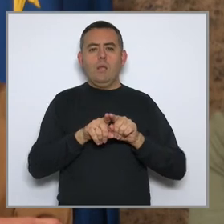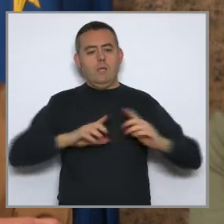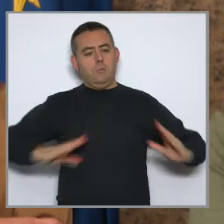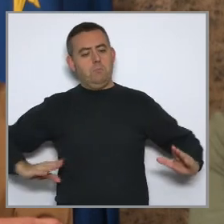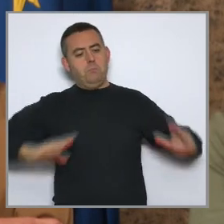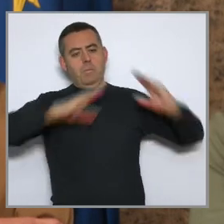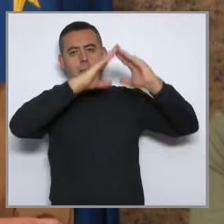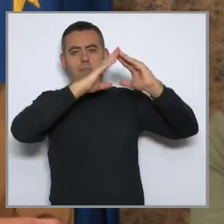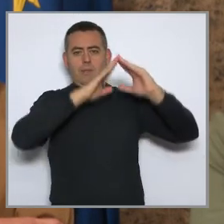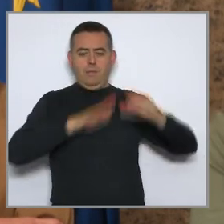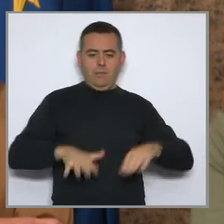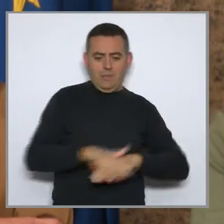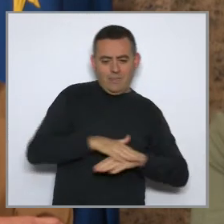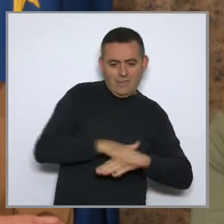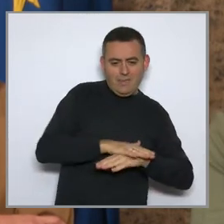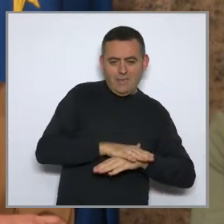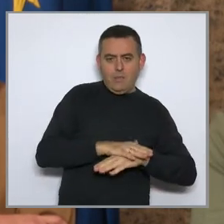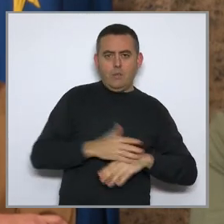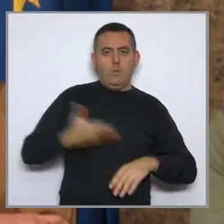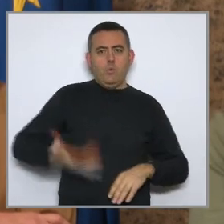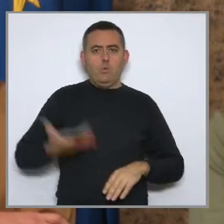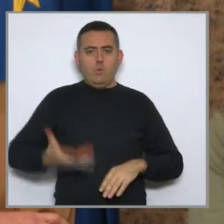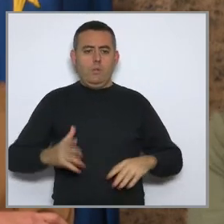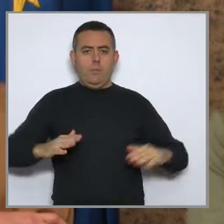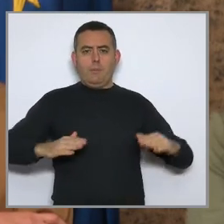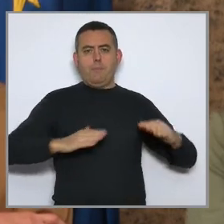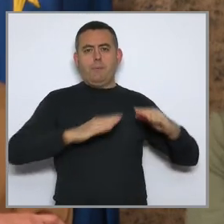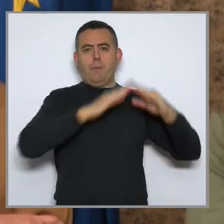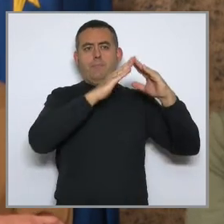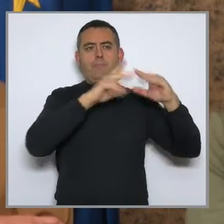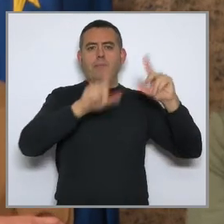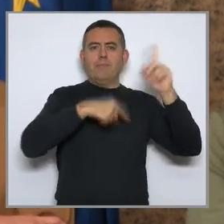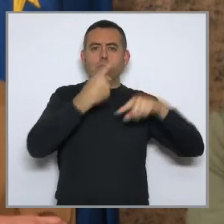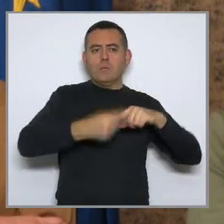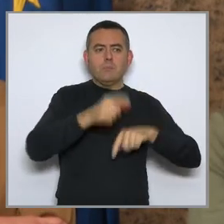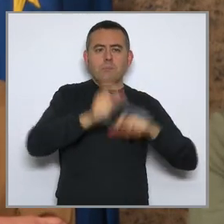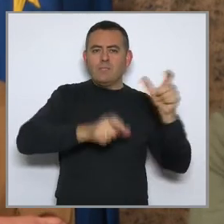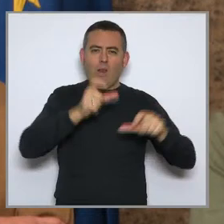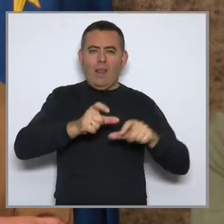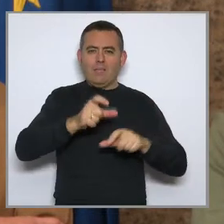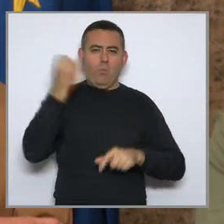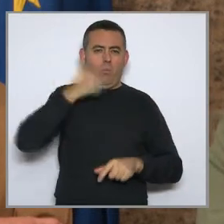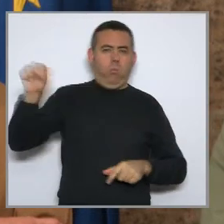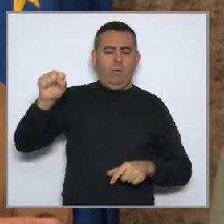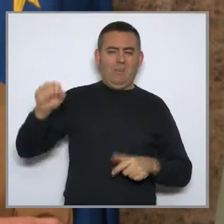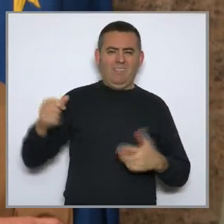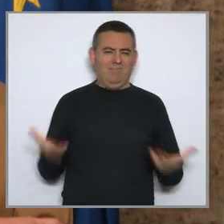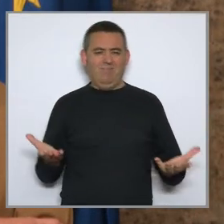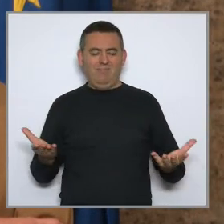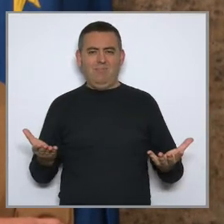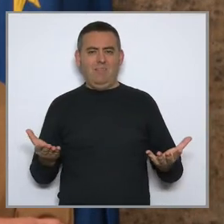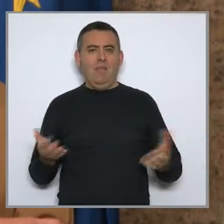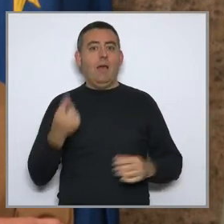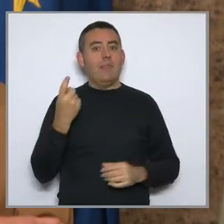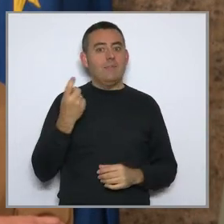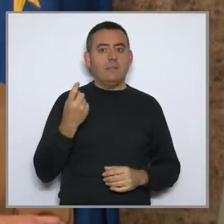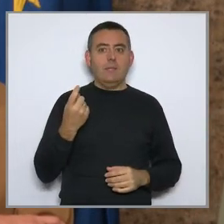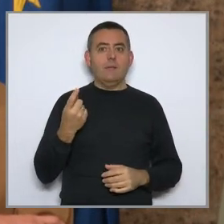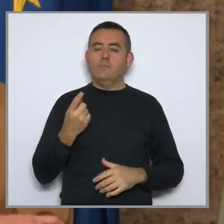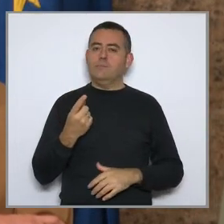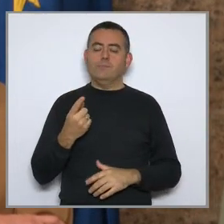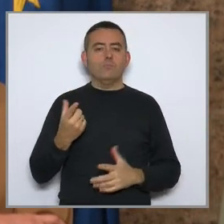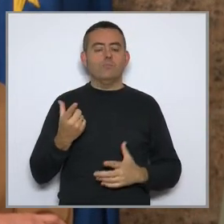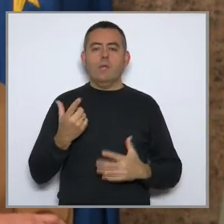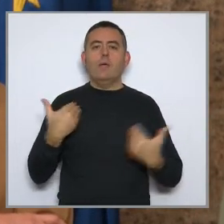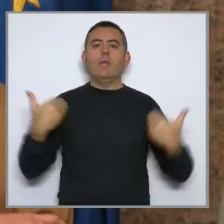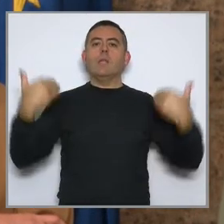haya un incumplimiento masivo, ¿no? Yo creo que en este momento estamos en el estadio de la corresponsabilidad. Siempre ha sido así, pero ahora es más que nunca. Y a pesar